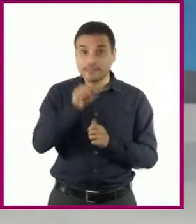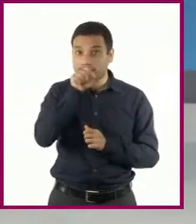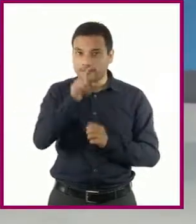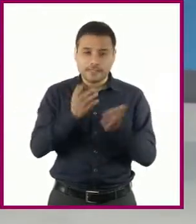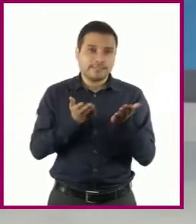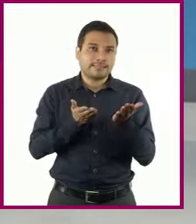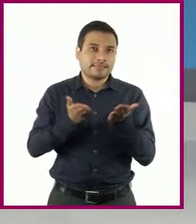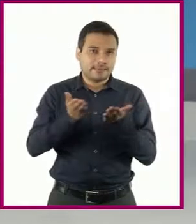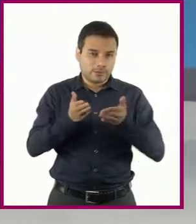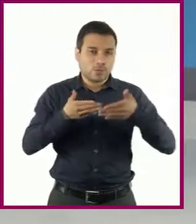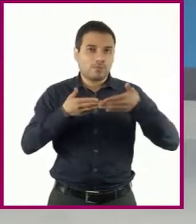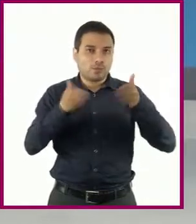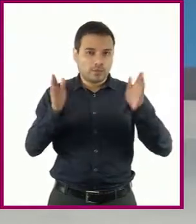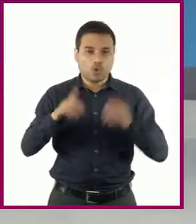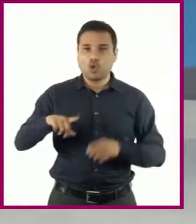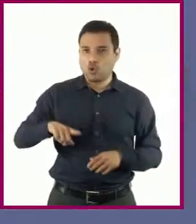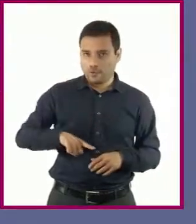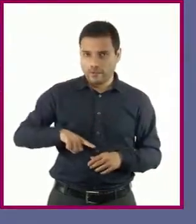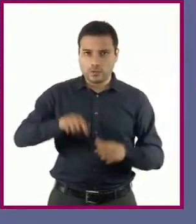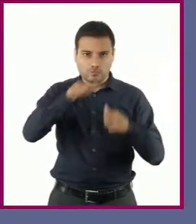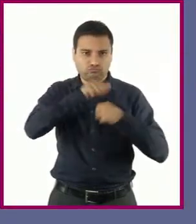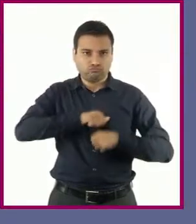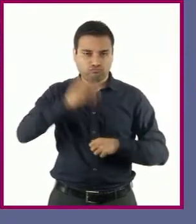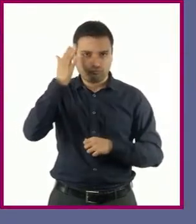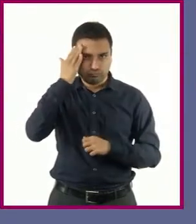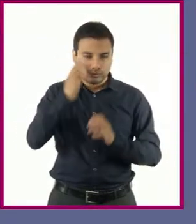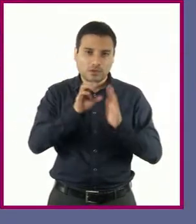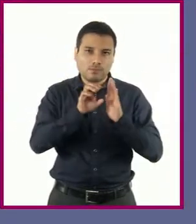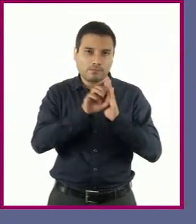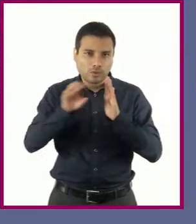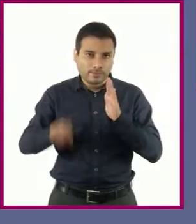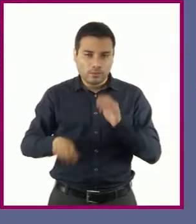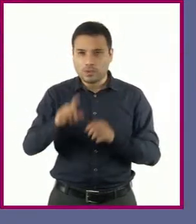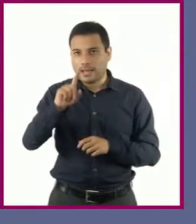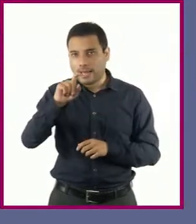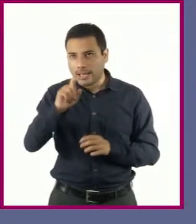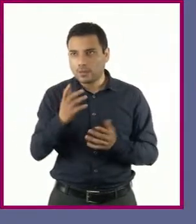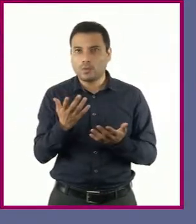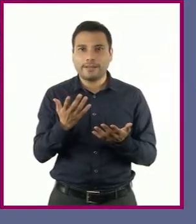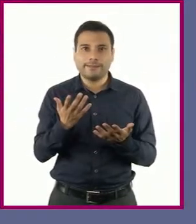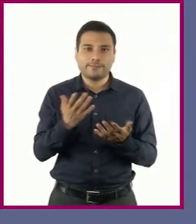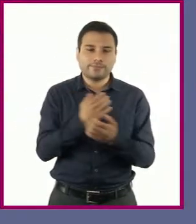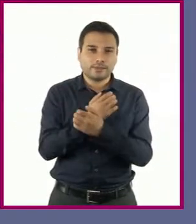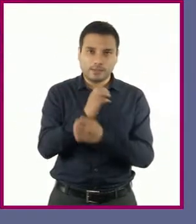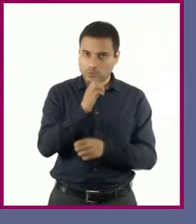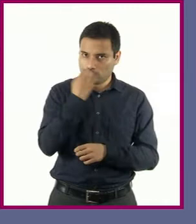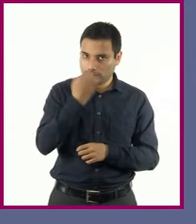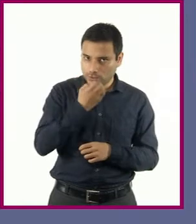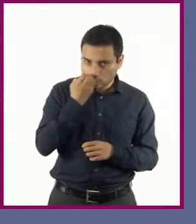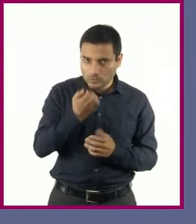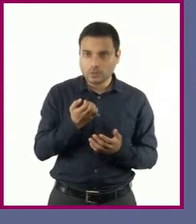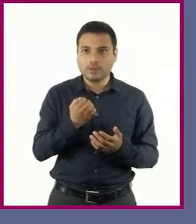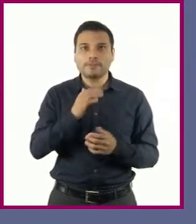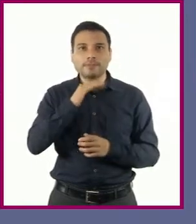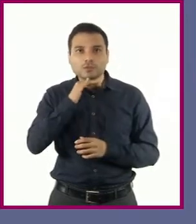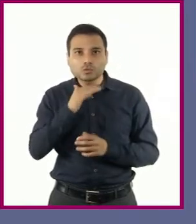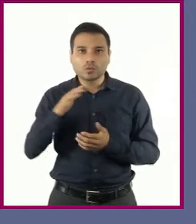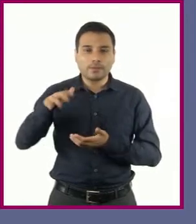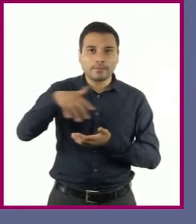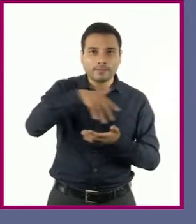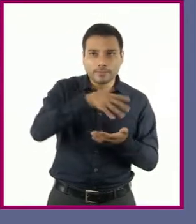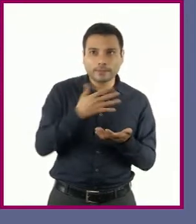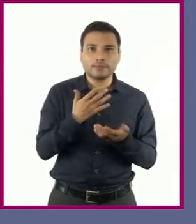públicos, que son administrados por el gobierno, como el abasto de agua, la educación, la recolección de basura, el